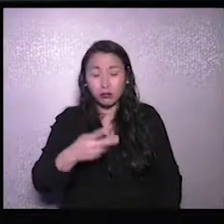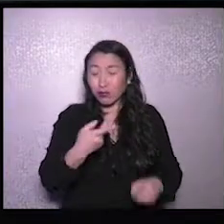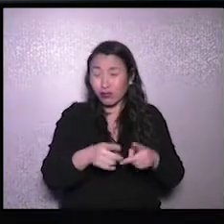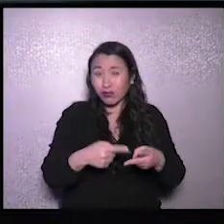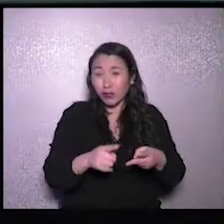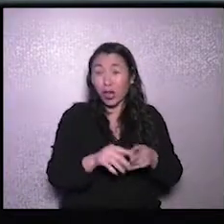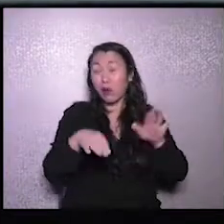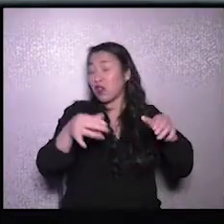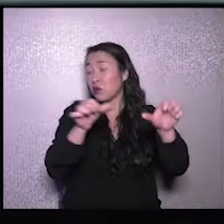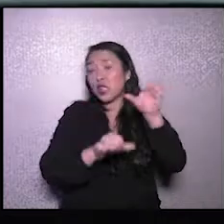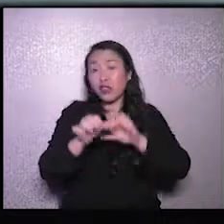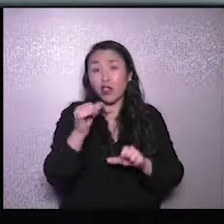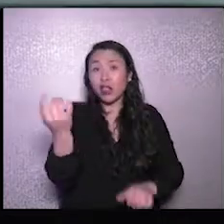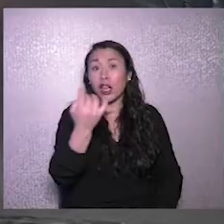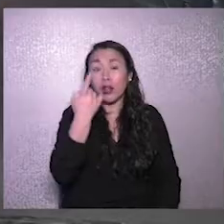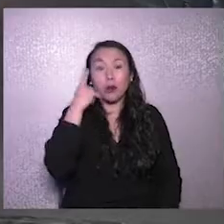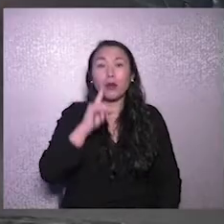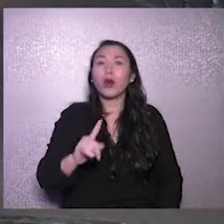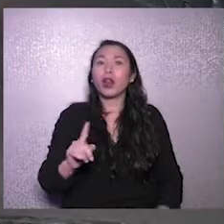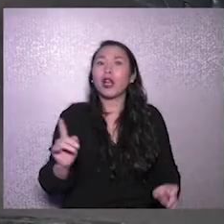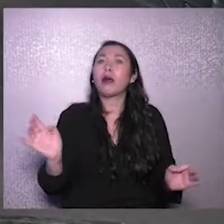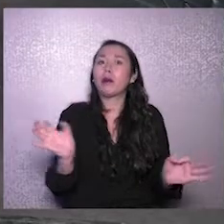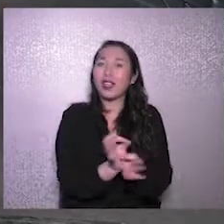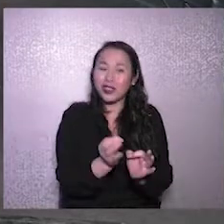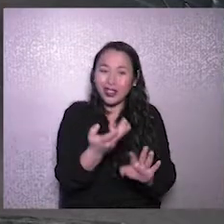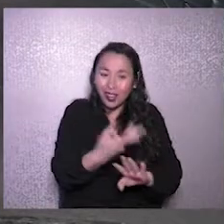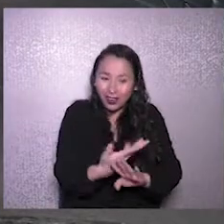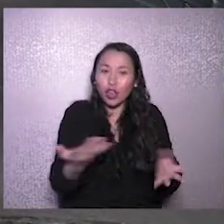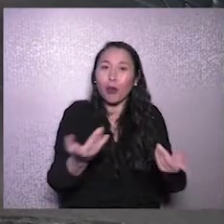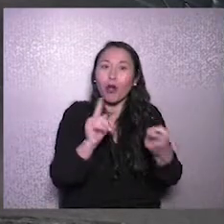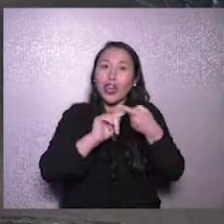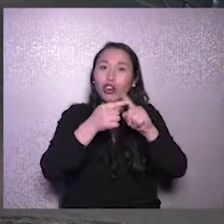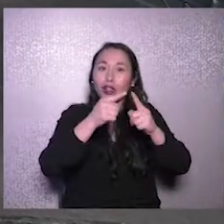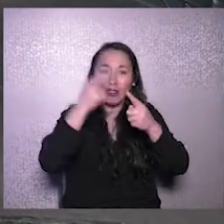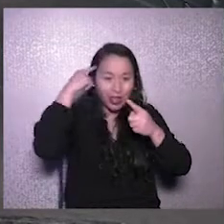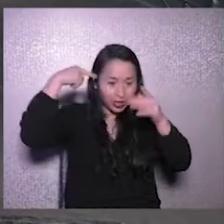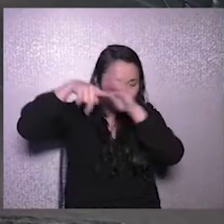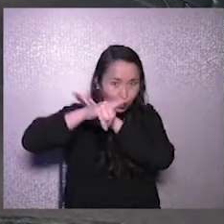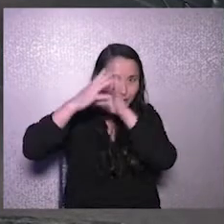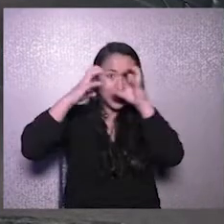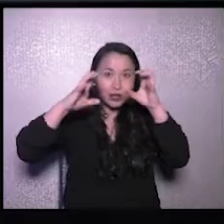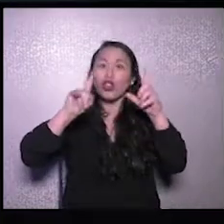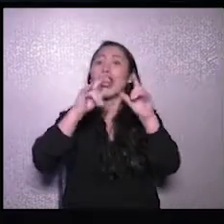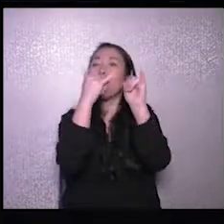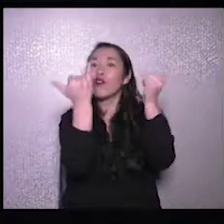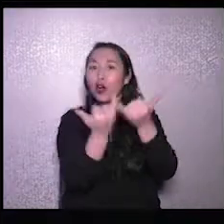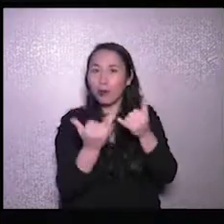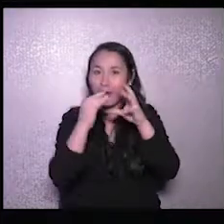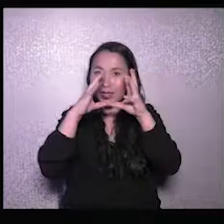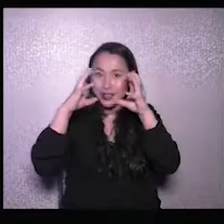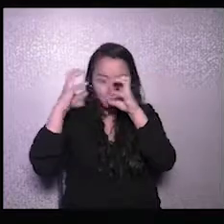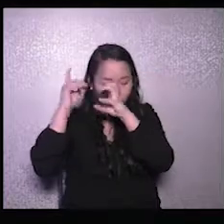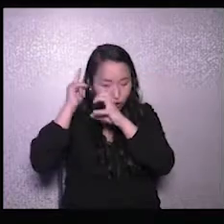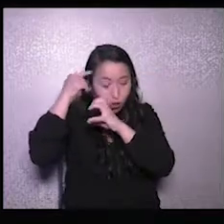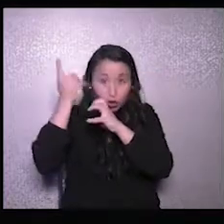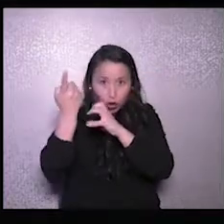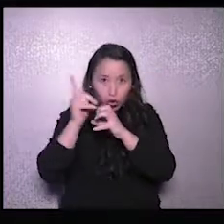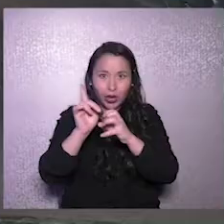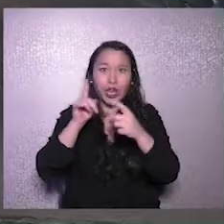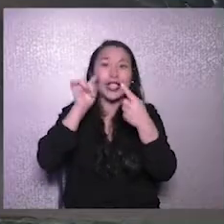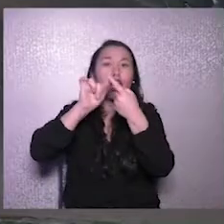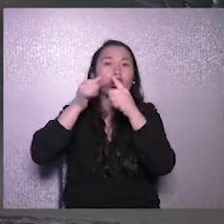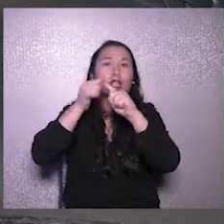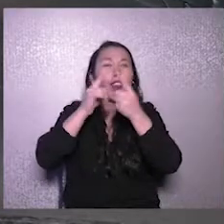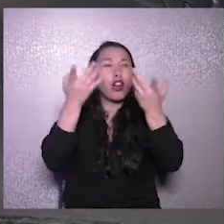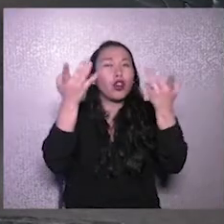científico genial. Y a lo mejor la explicación está aquí, en la conectividad cerebral. No en la morfología, en la conectividad. Y eso lo podemos hacer